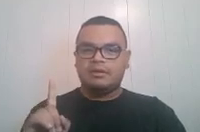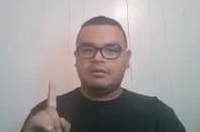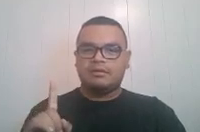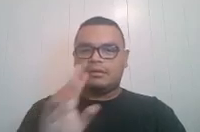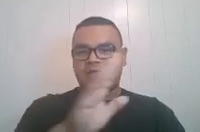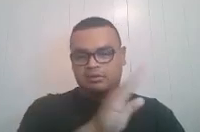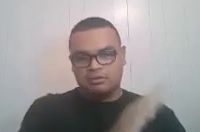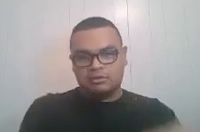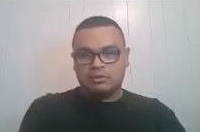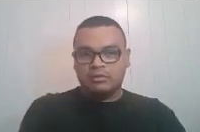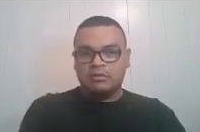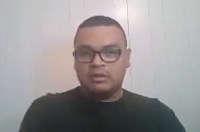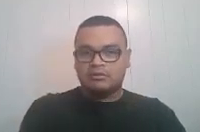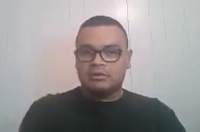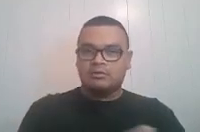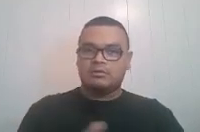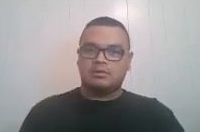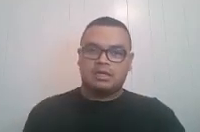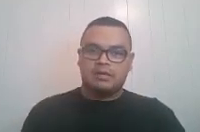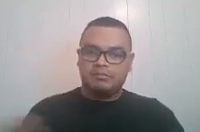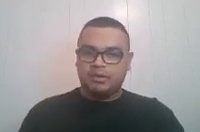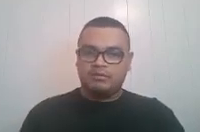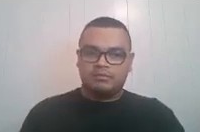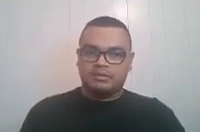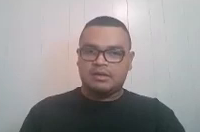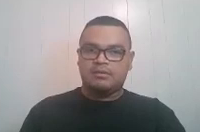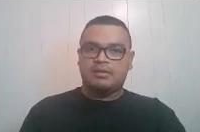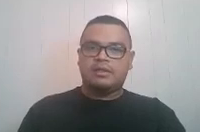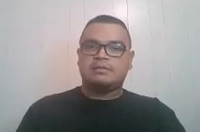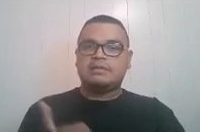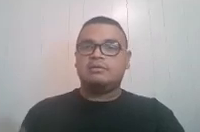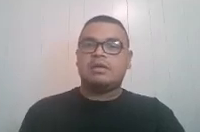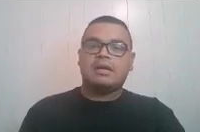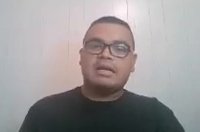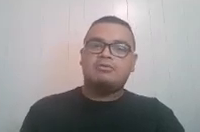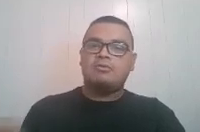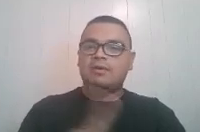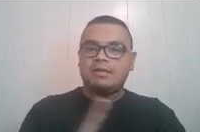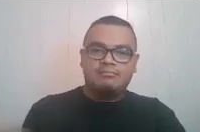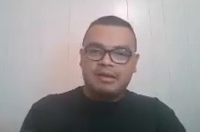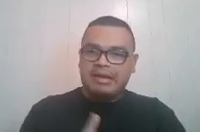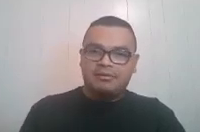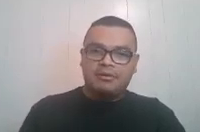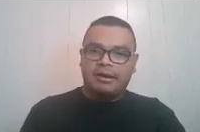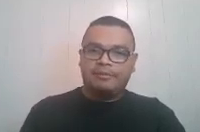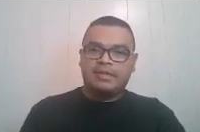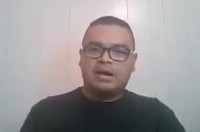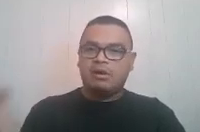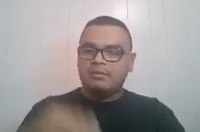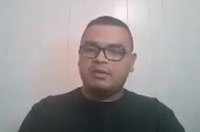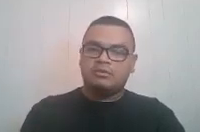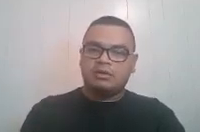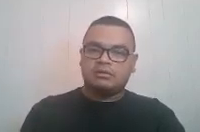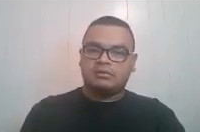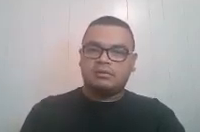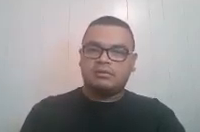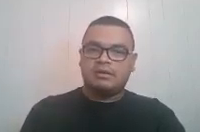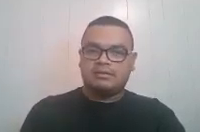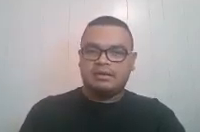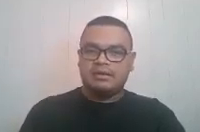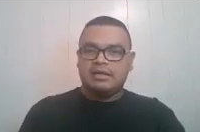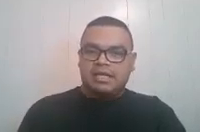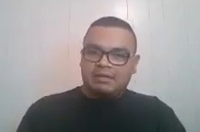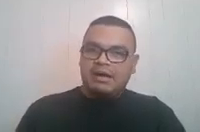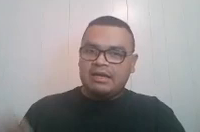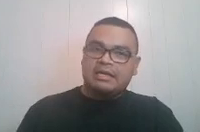bien, nuestro amigo católico que he puesto pasado, dijo que María no es mediadora. Ahora viene otro católico a